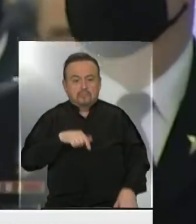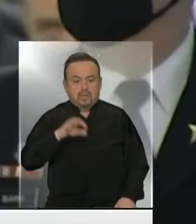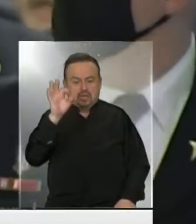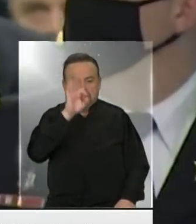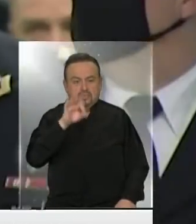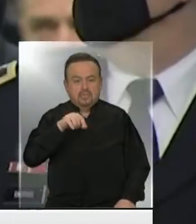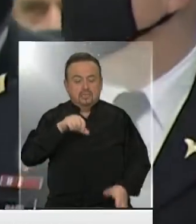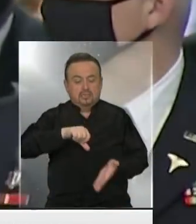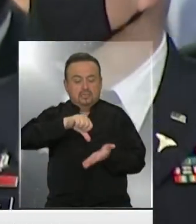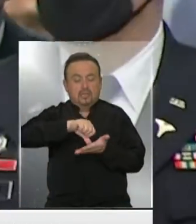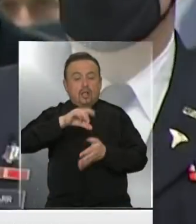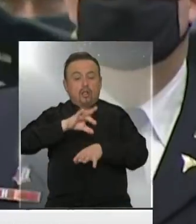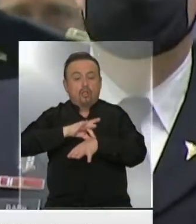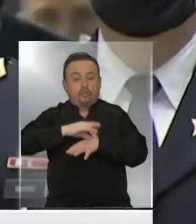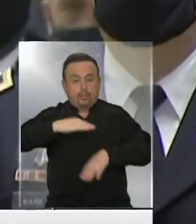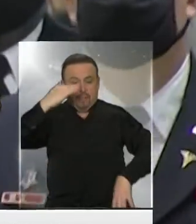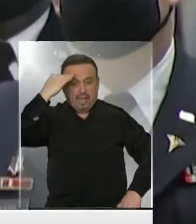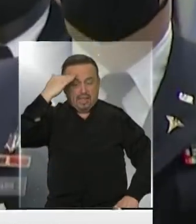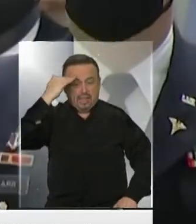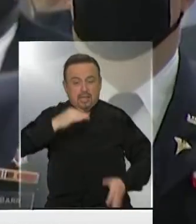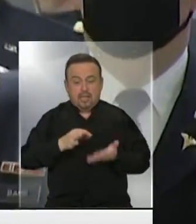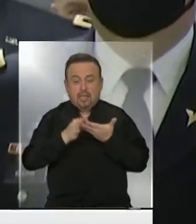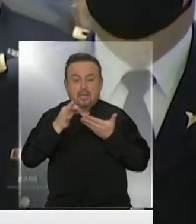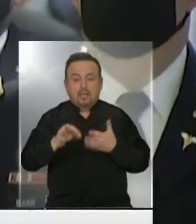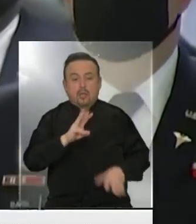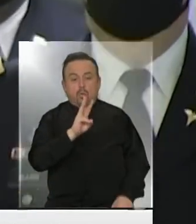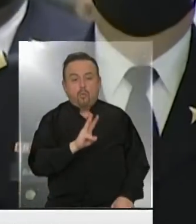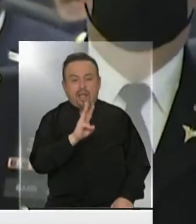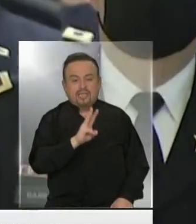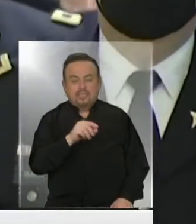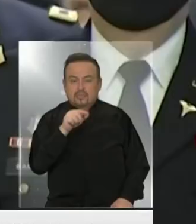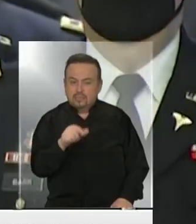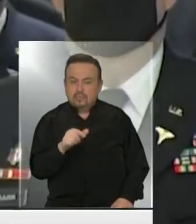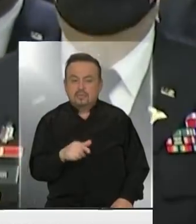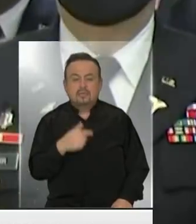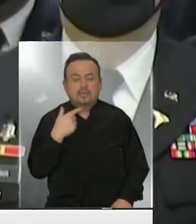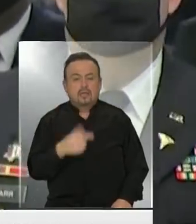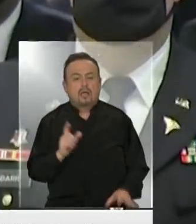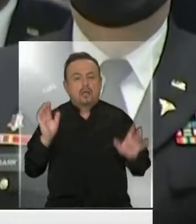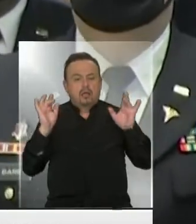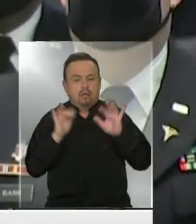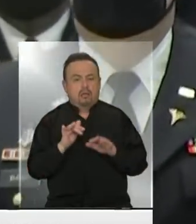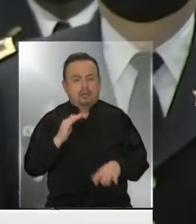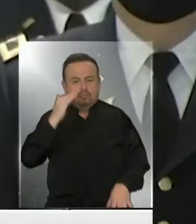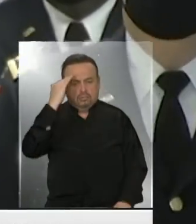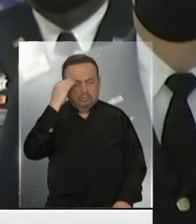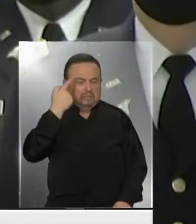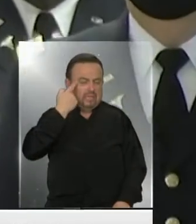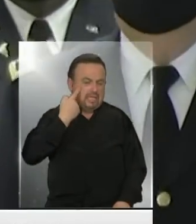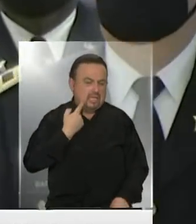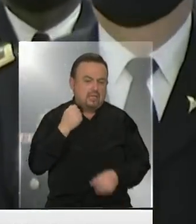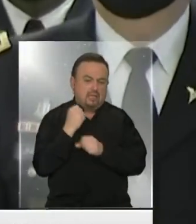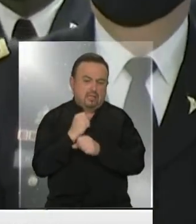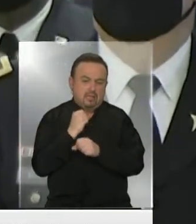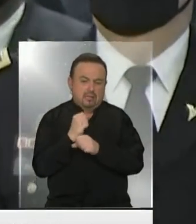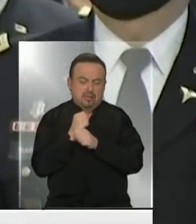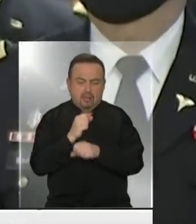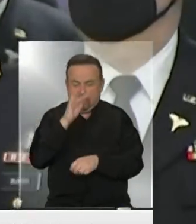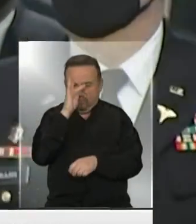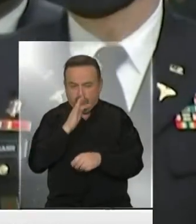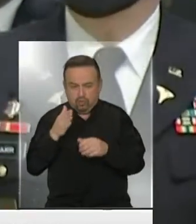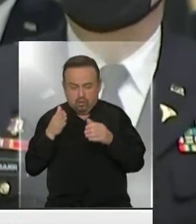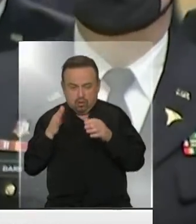entonces en un centro médico militar en las afueras de Washington, donde se reunió con soldados heridos y trabajadores de atención